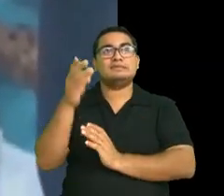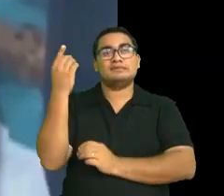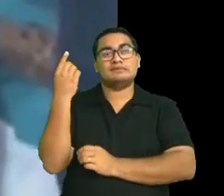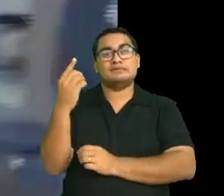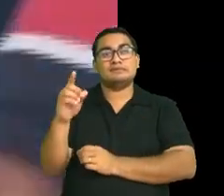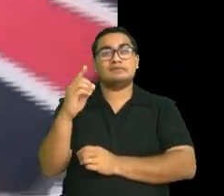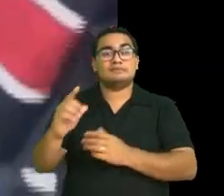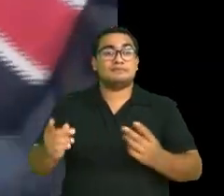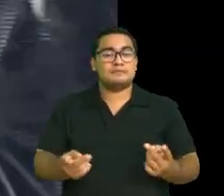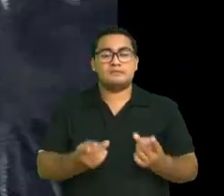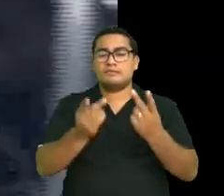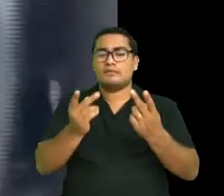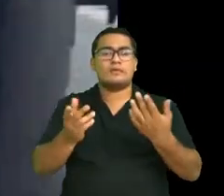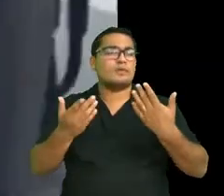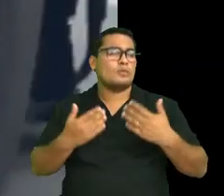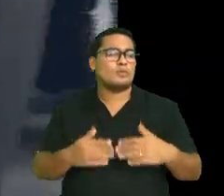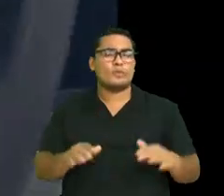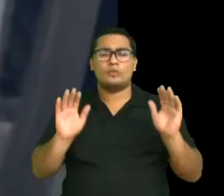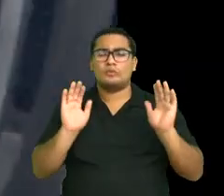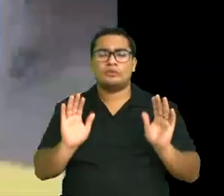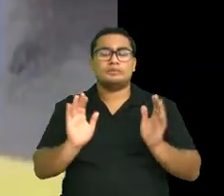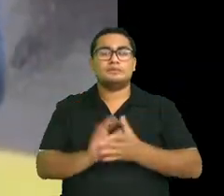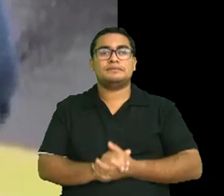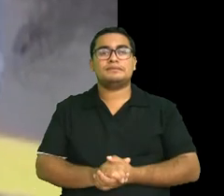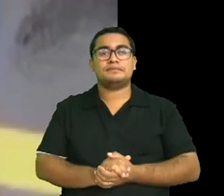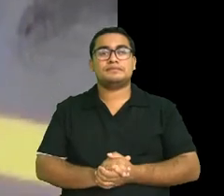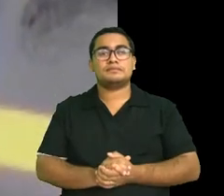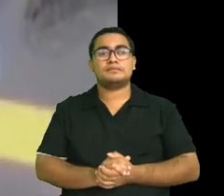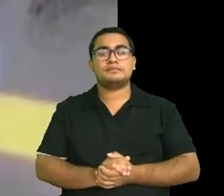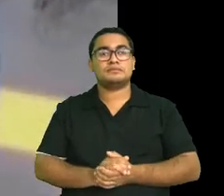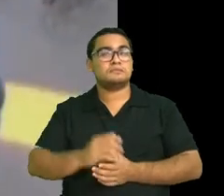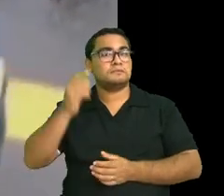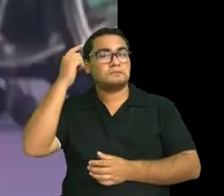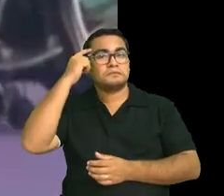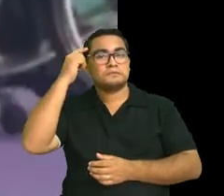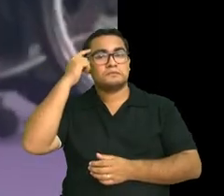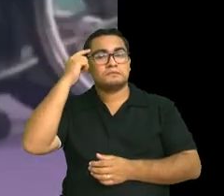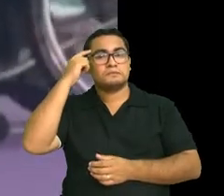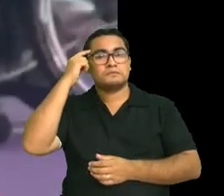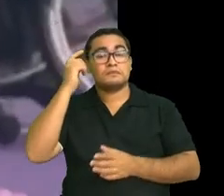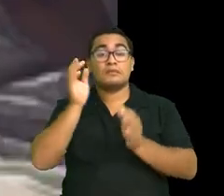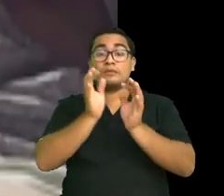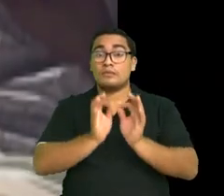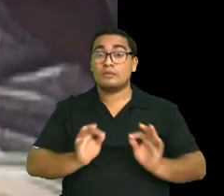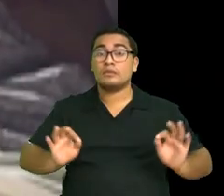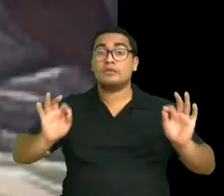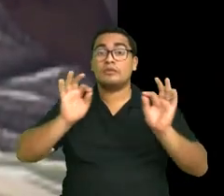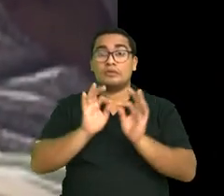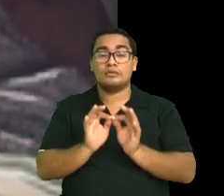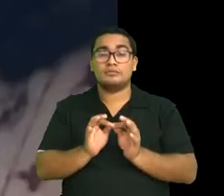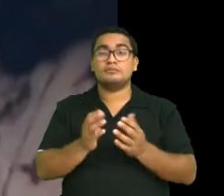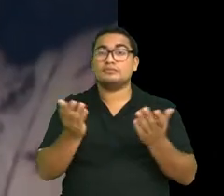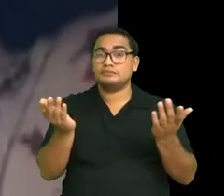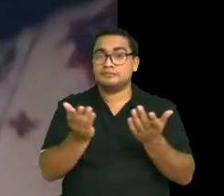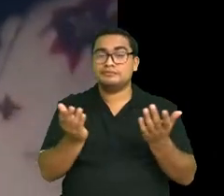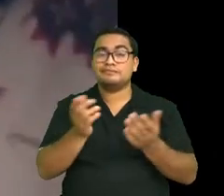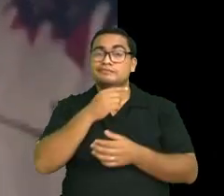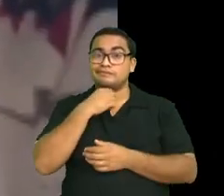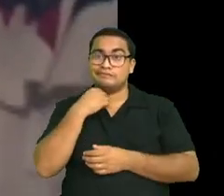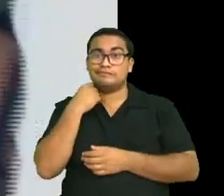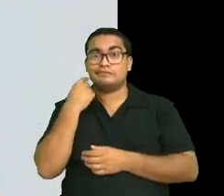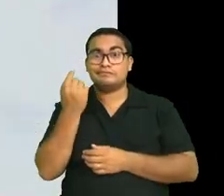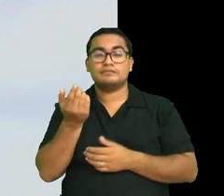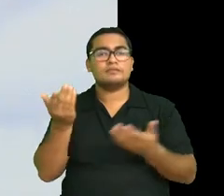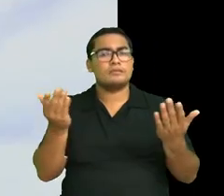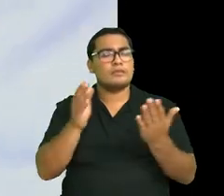a una vida normal. Entonces, creo que eso es lo importante, lo relevante de